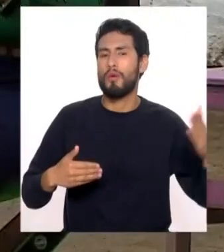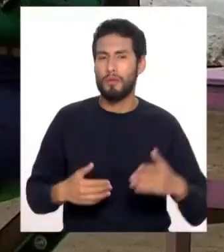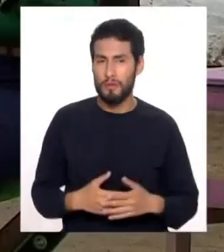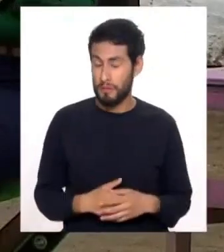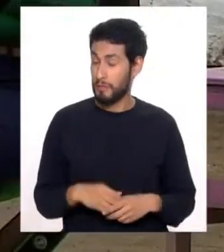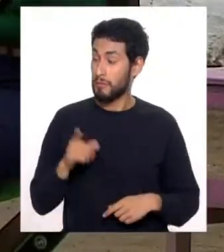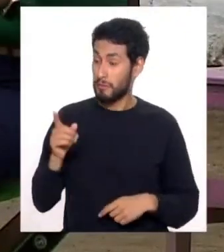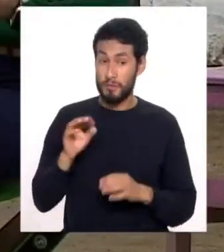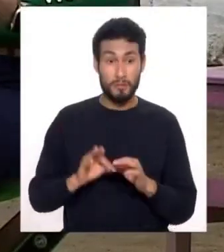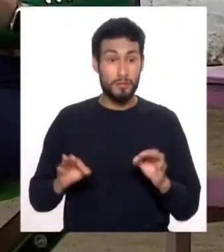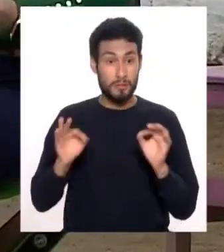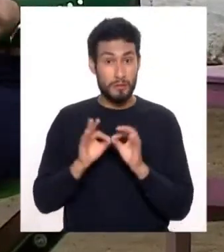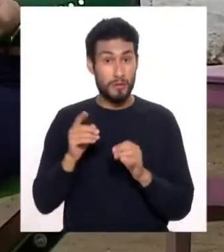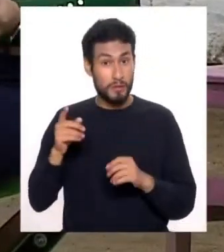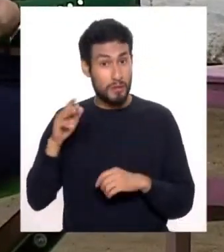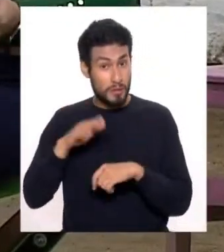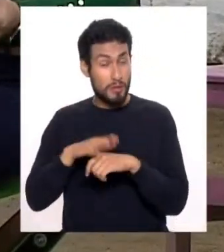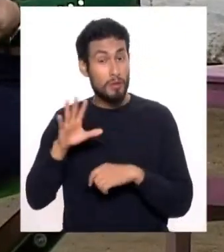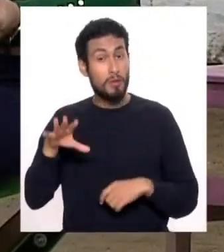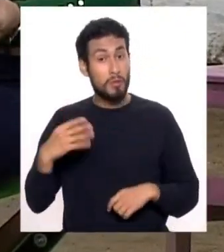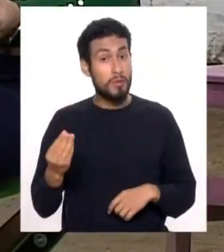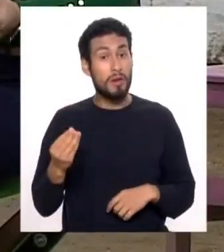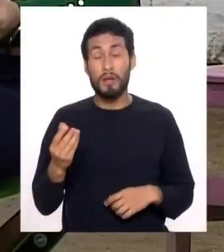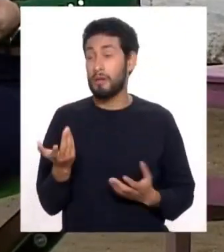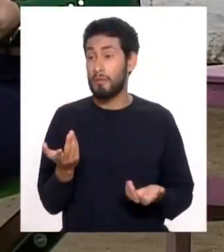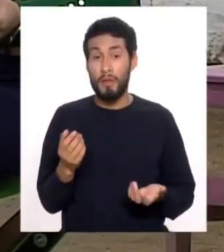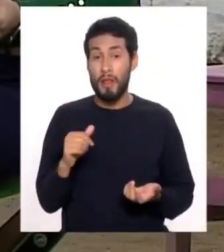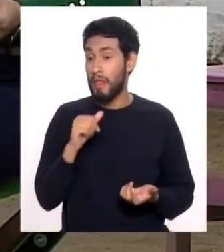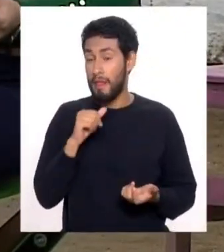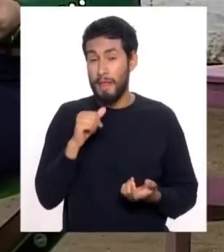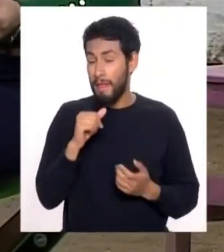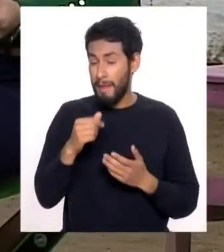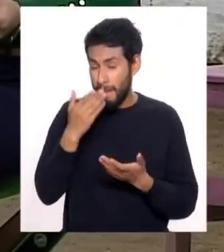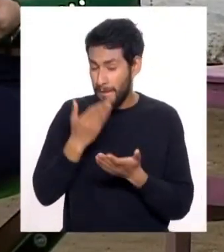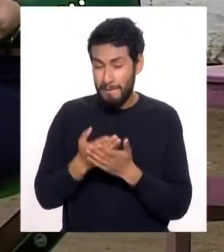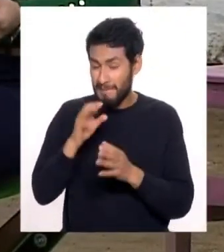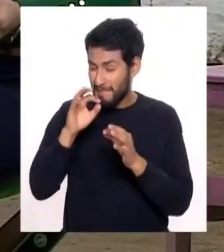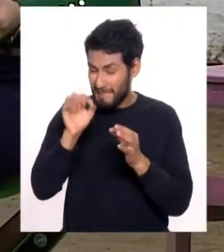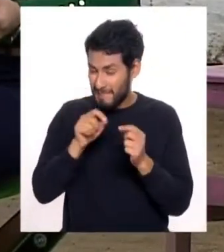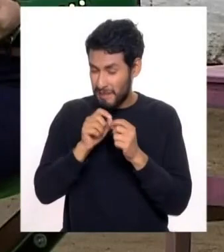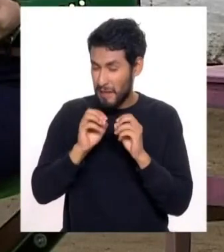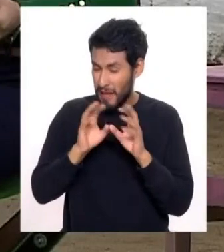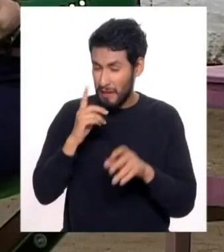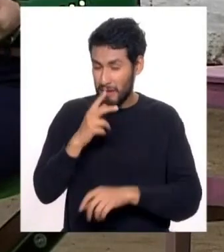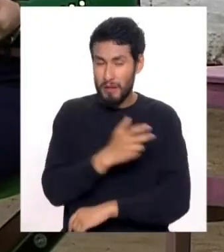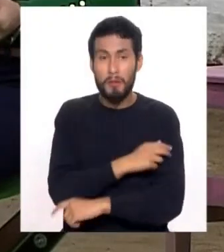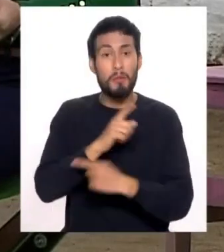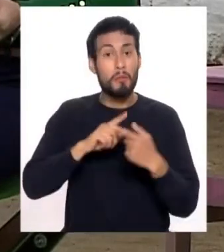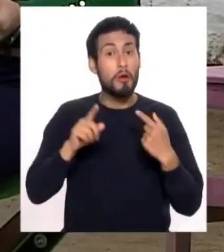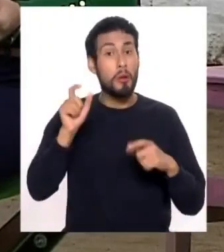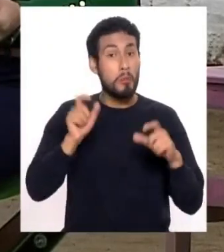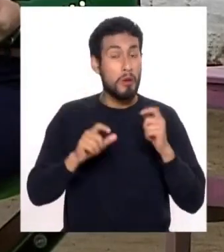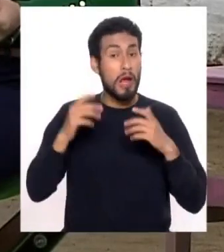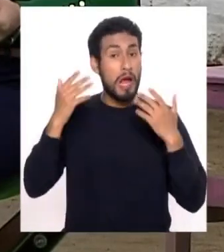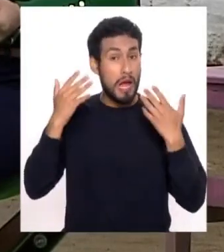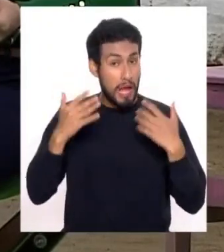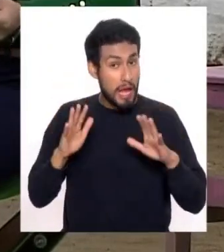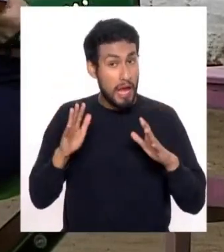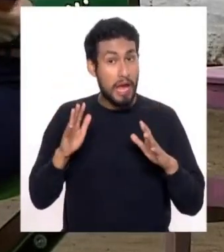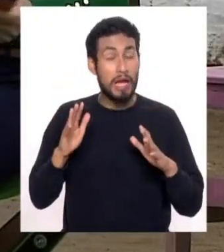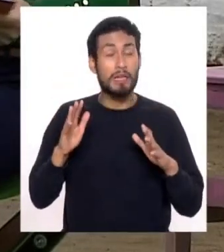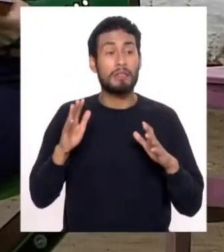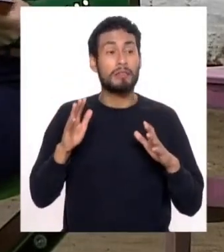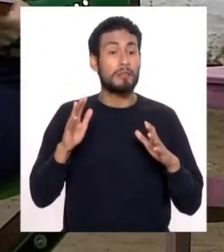eso también es importante precisarlo porque a pesar que no está demostrada su eficacia, inclusive se hace en personas que han tenido